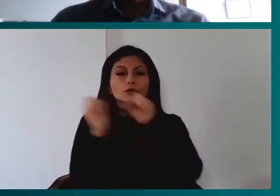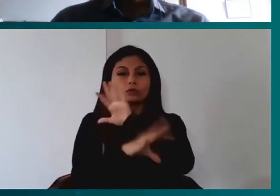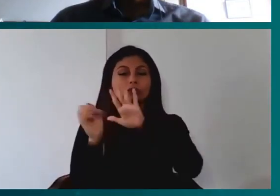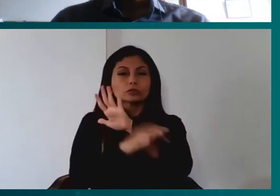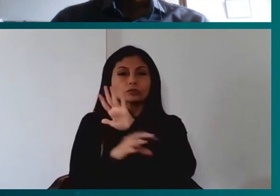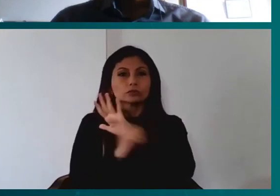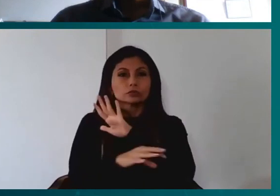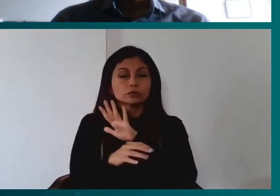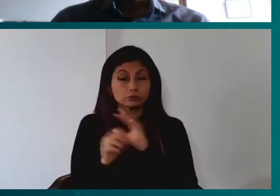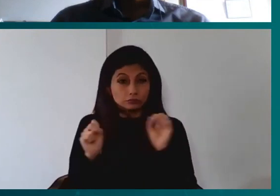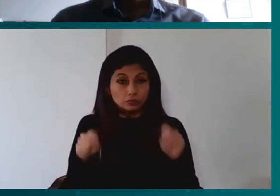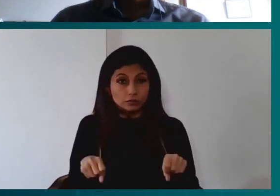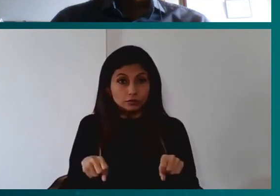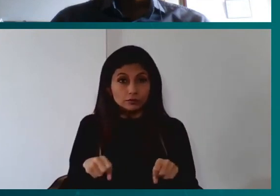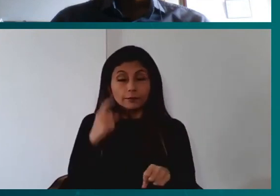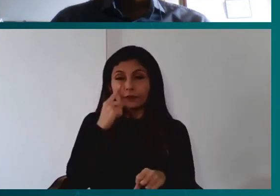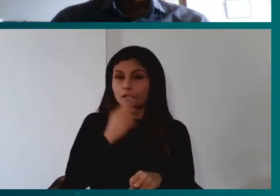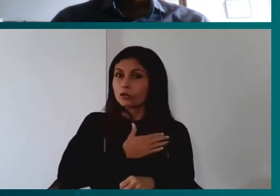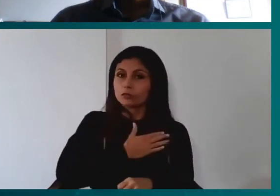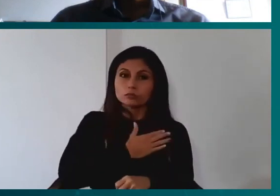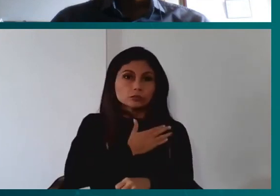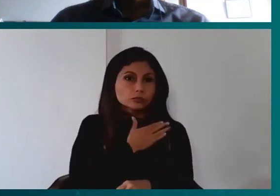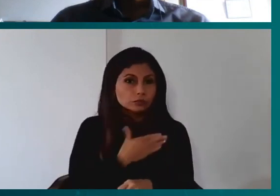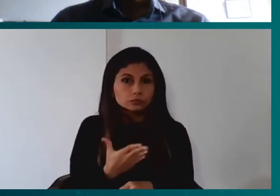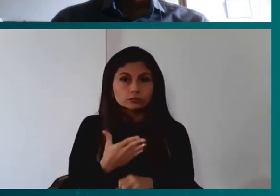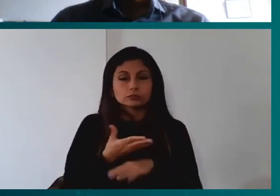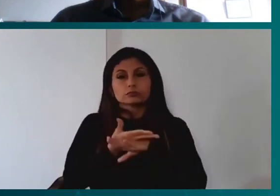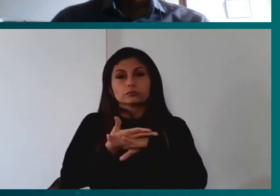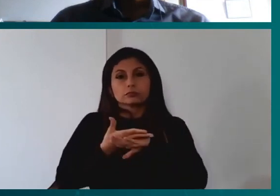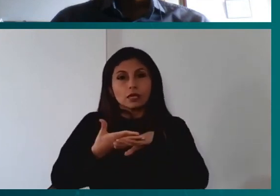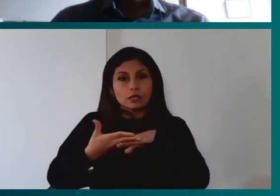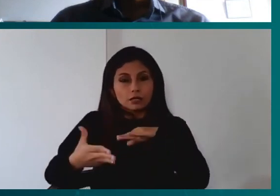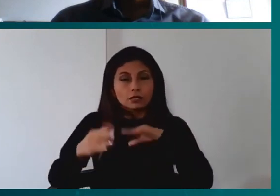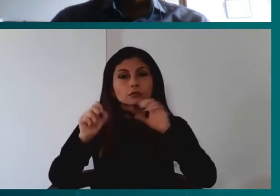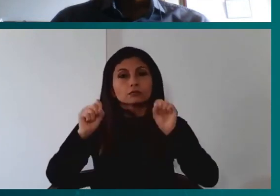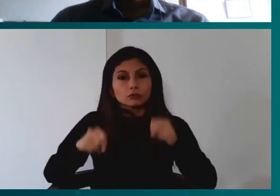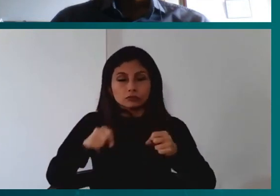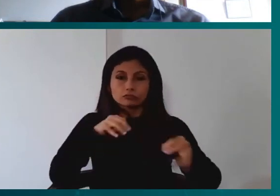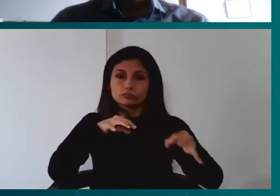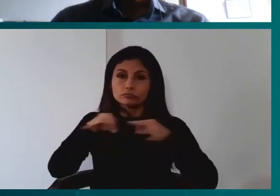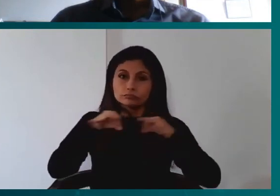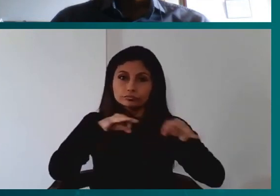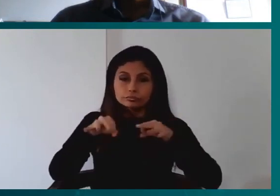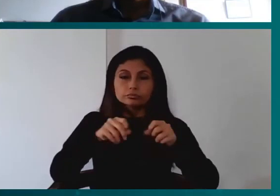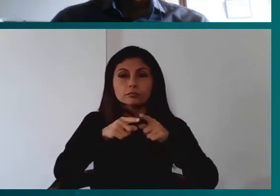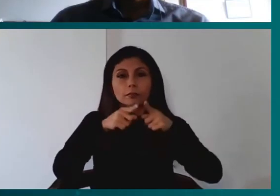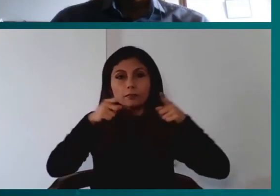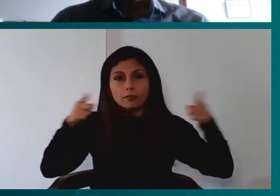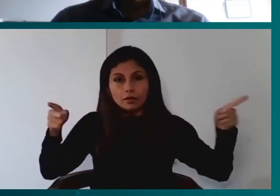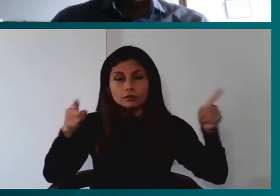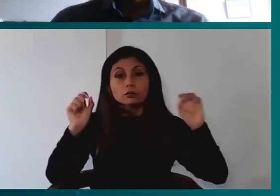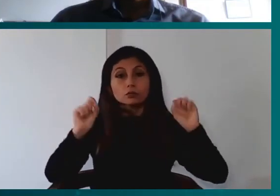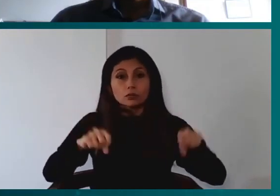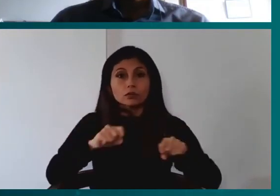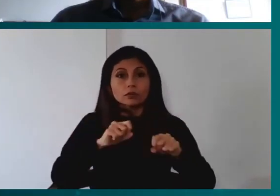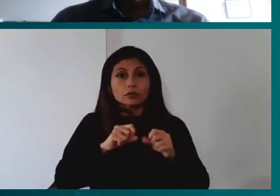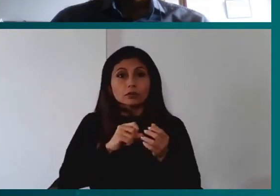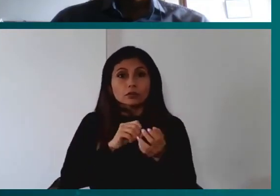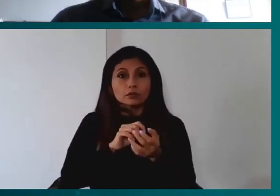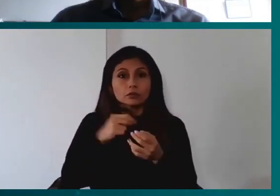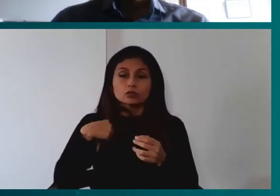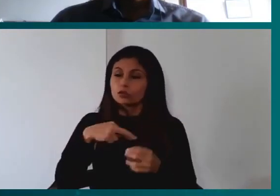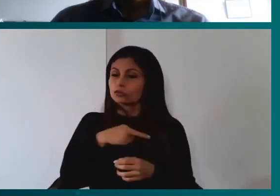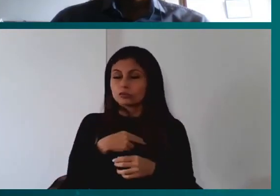Con mucho gusto podemos, pues, más adelante compartirles información de referencia. No lo hemos